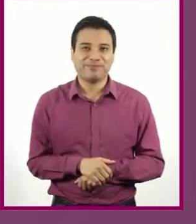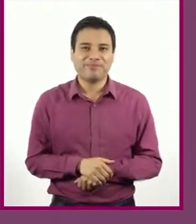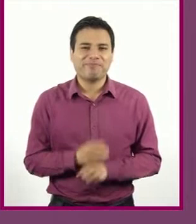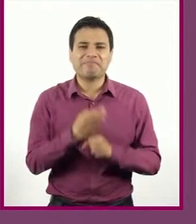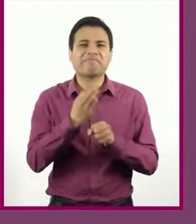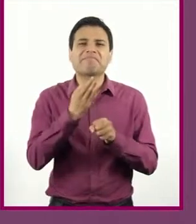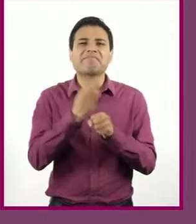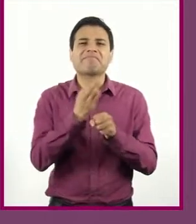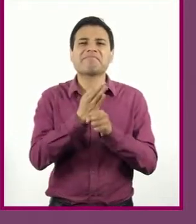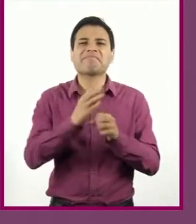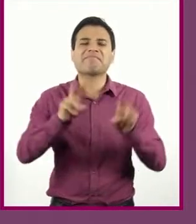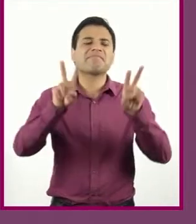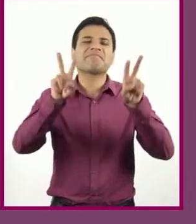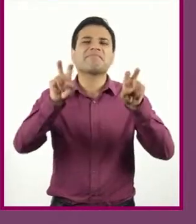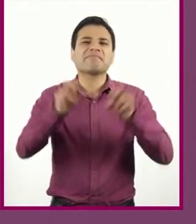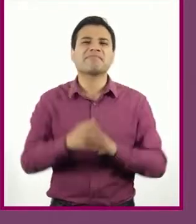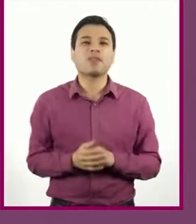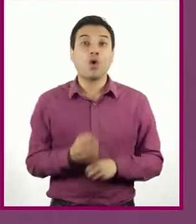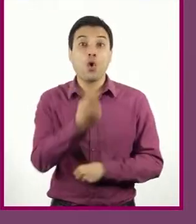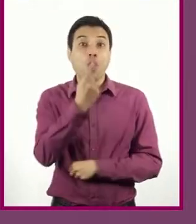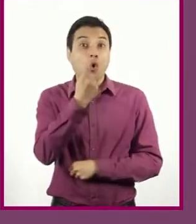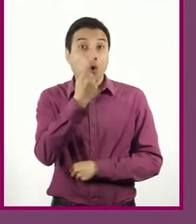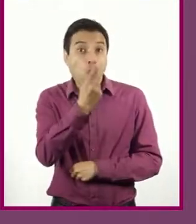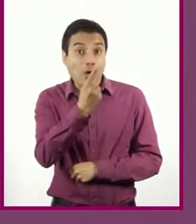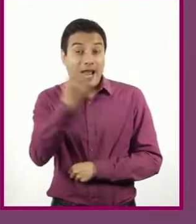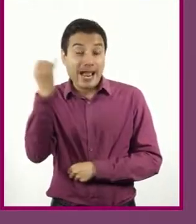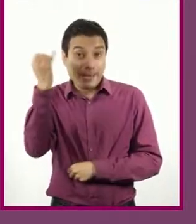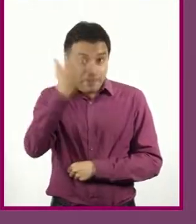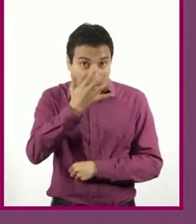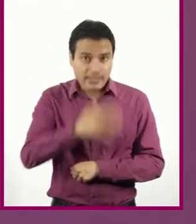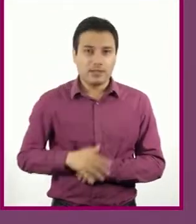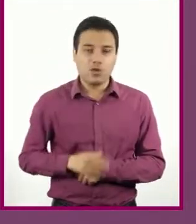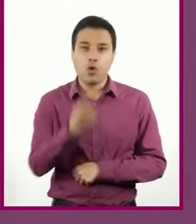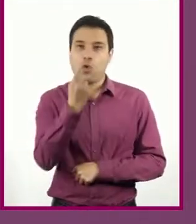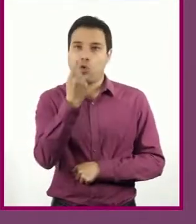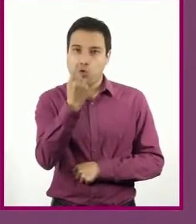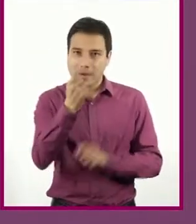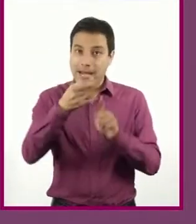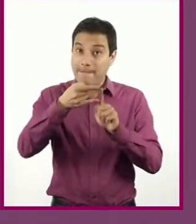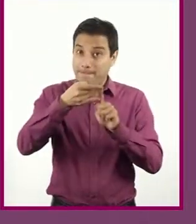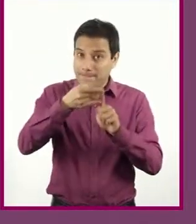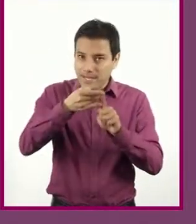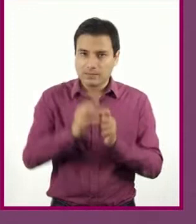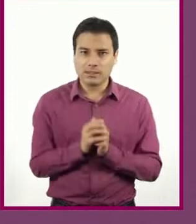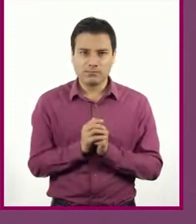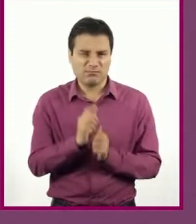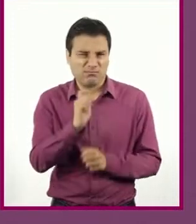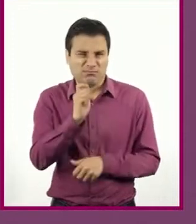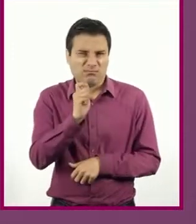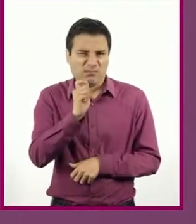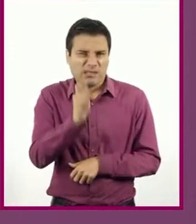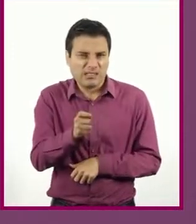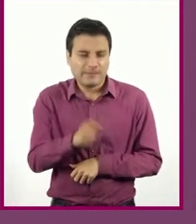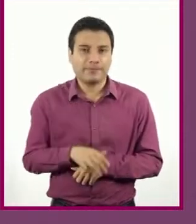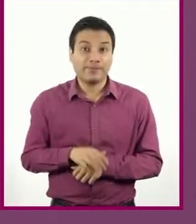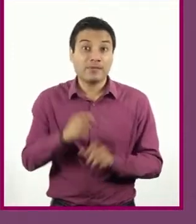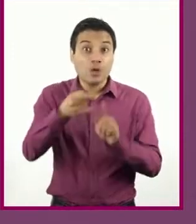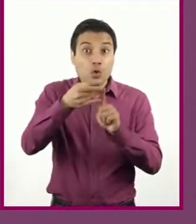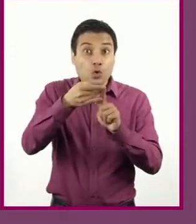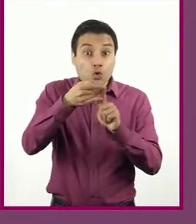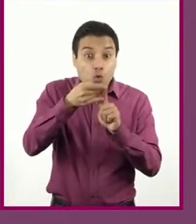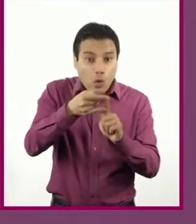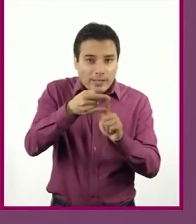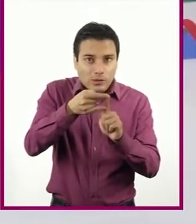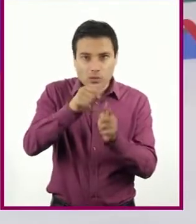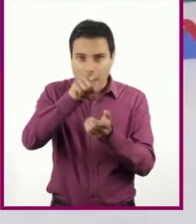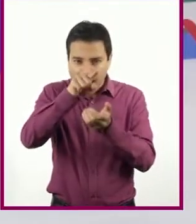sobre una imagen, una viñeta. Con esto nos referimos a reflexionar sobre relaciones entre viñetas y momentos